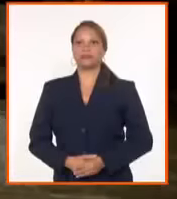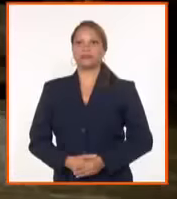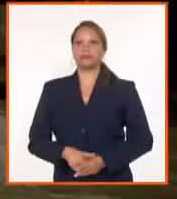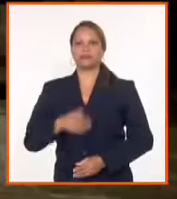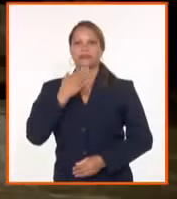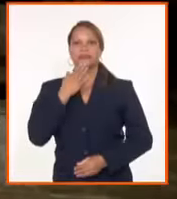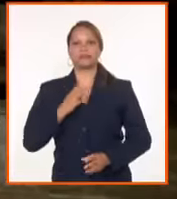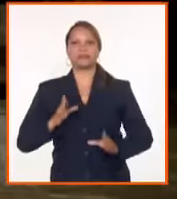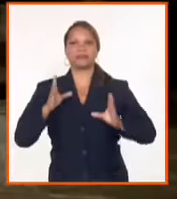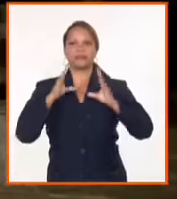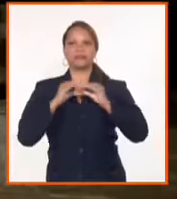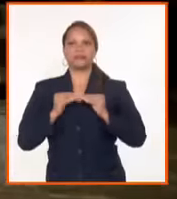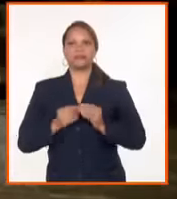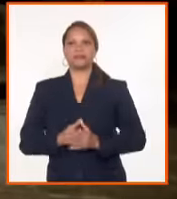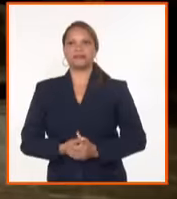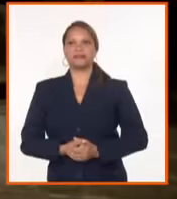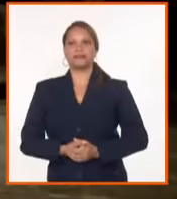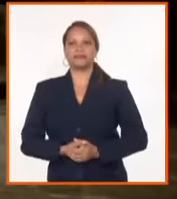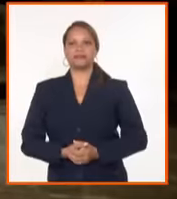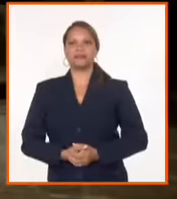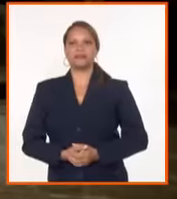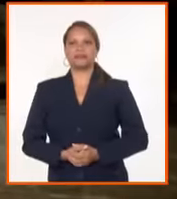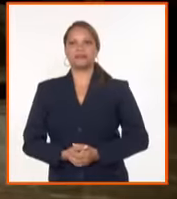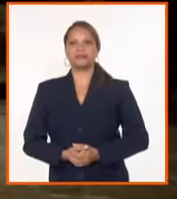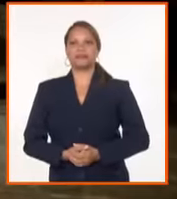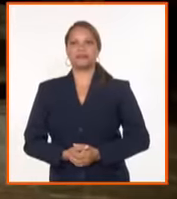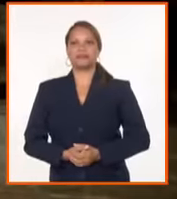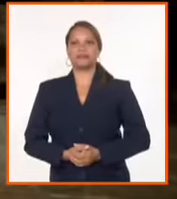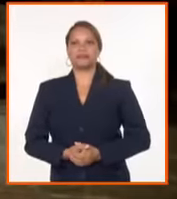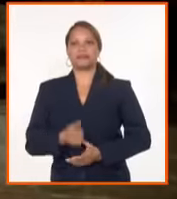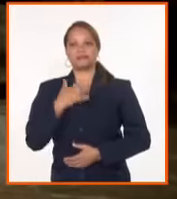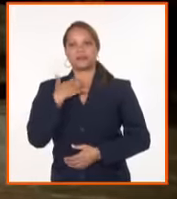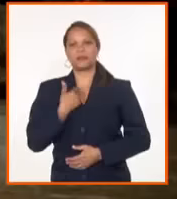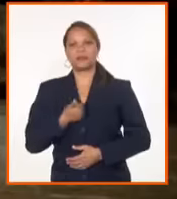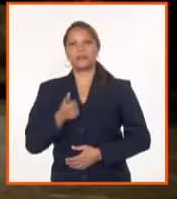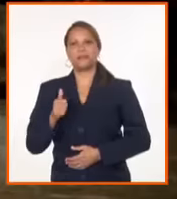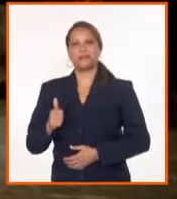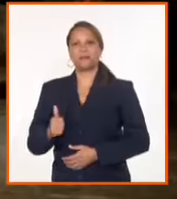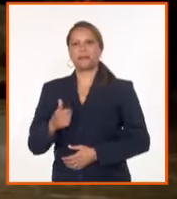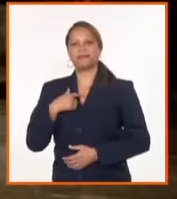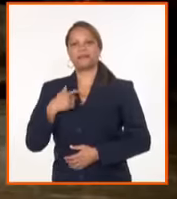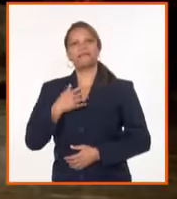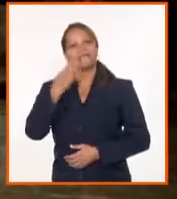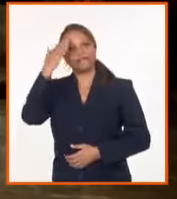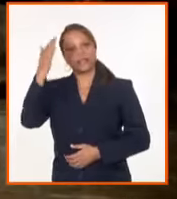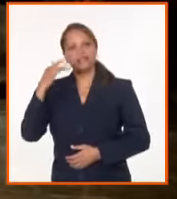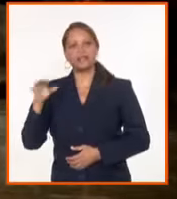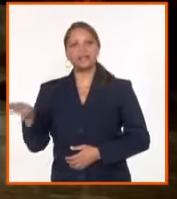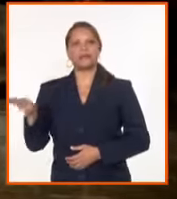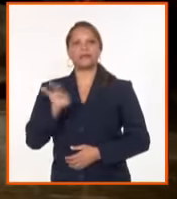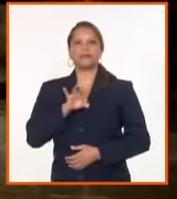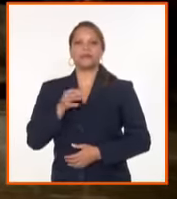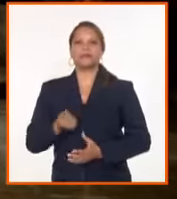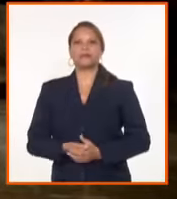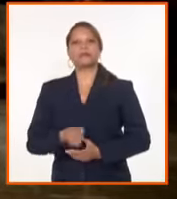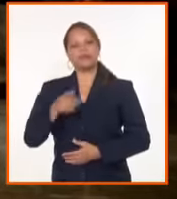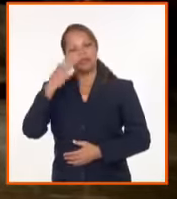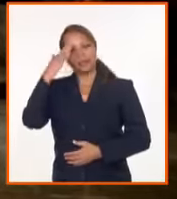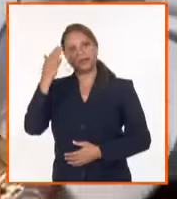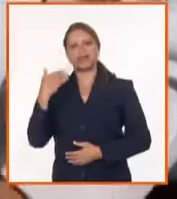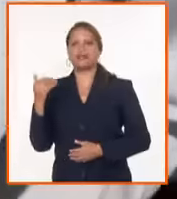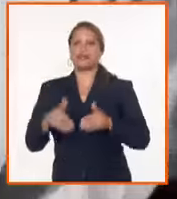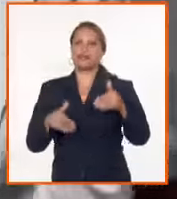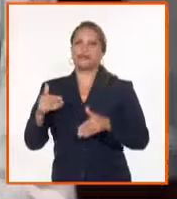noches. Buenas tardes, ¿qué tal? ¿Cómo andamos? Bien. Gracias por aceptar la invitación. Bueno, gracias a ti por estar aquí.